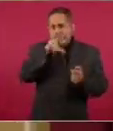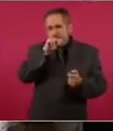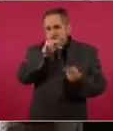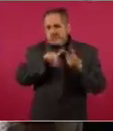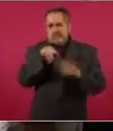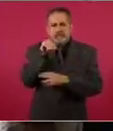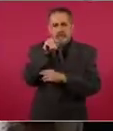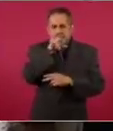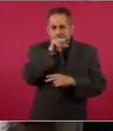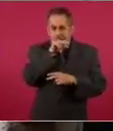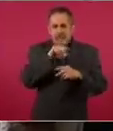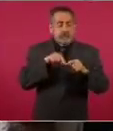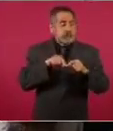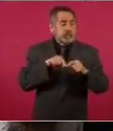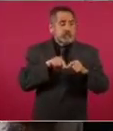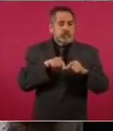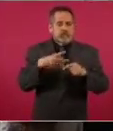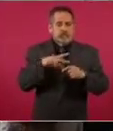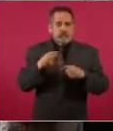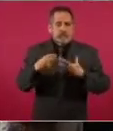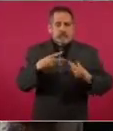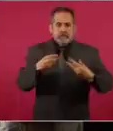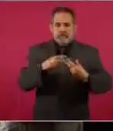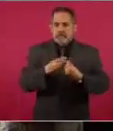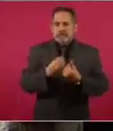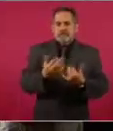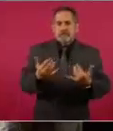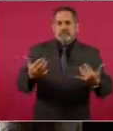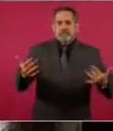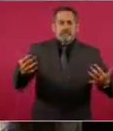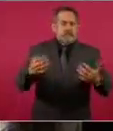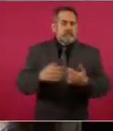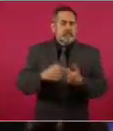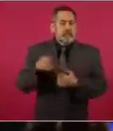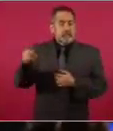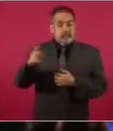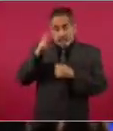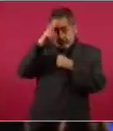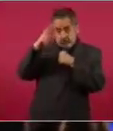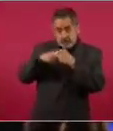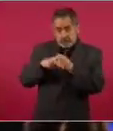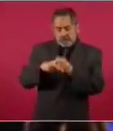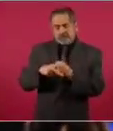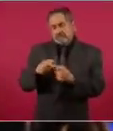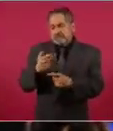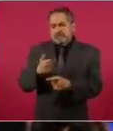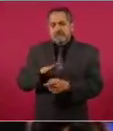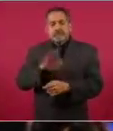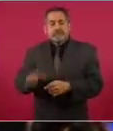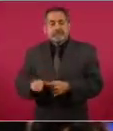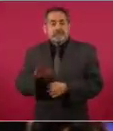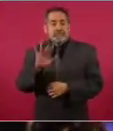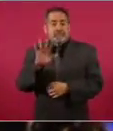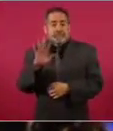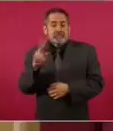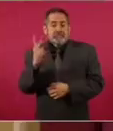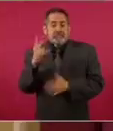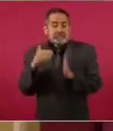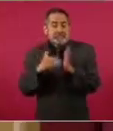gansos. En Europa se han tenido que sacrificar 52 millones de